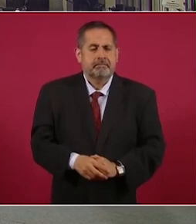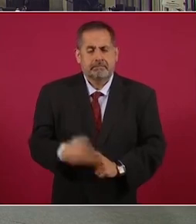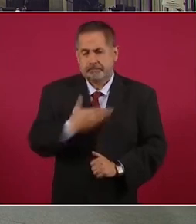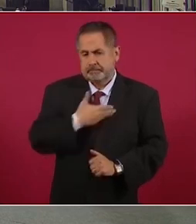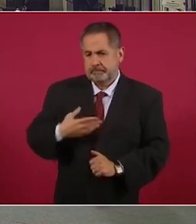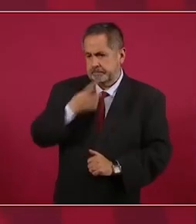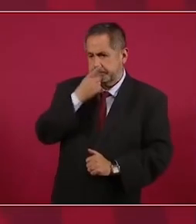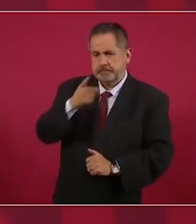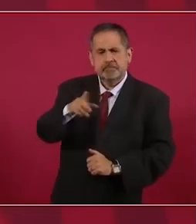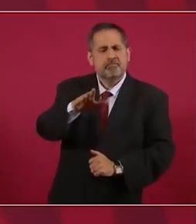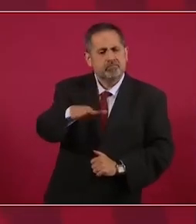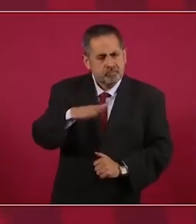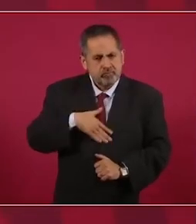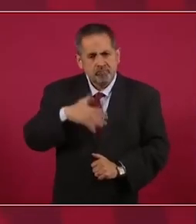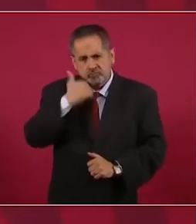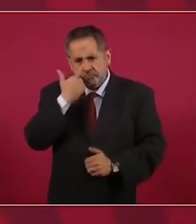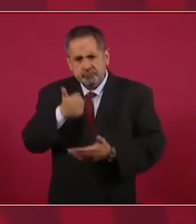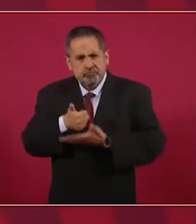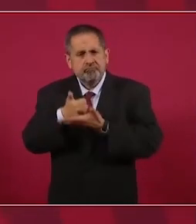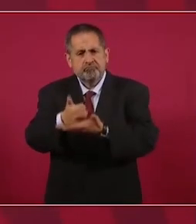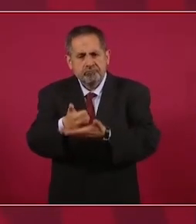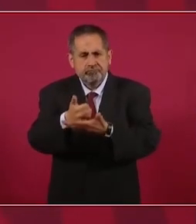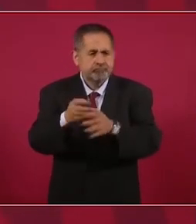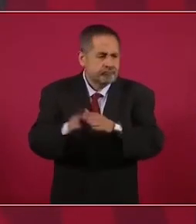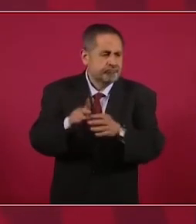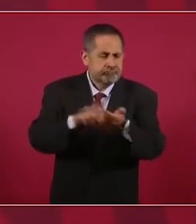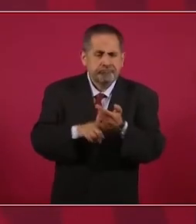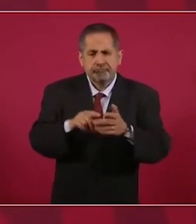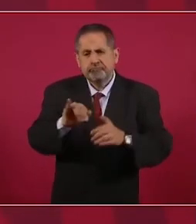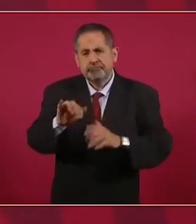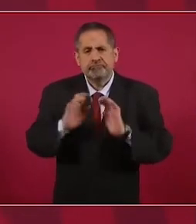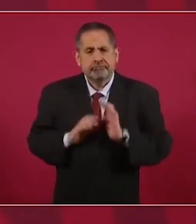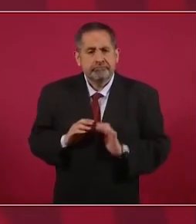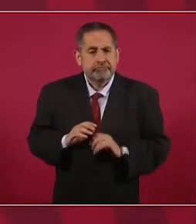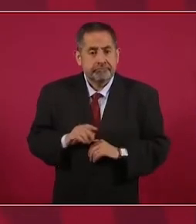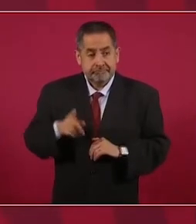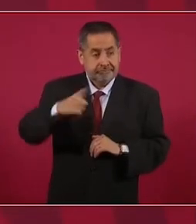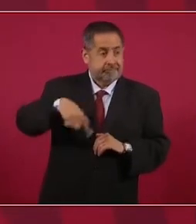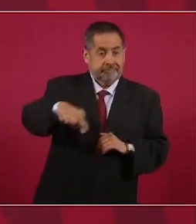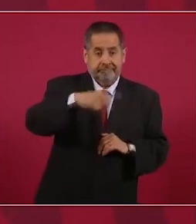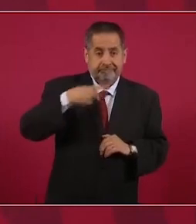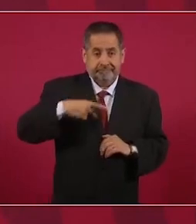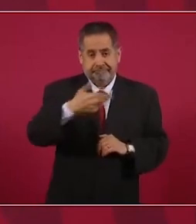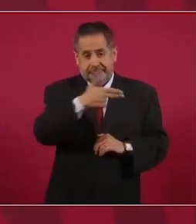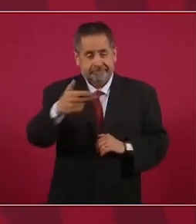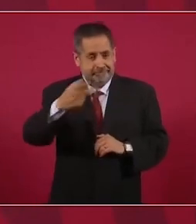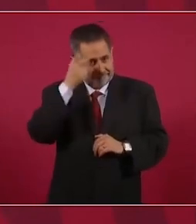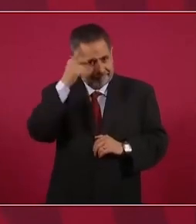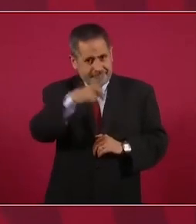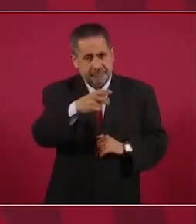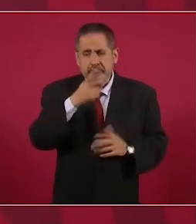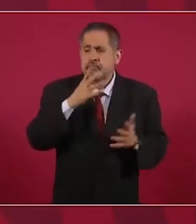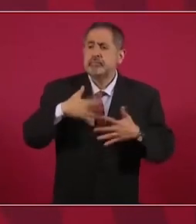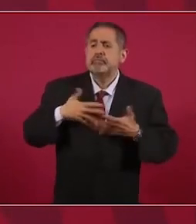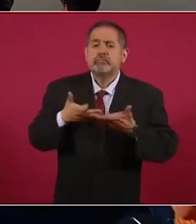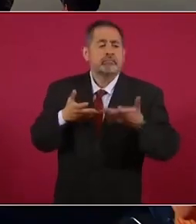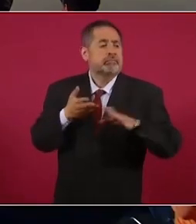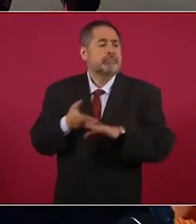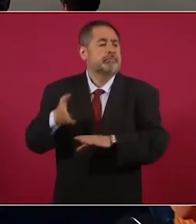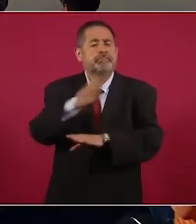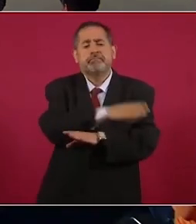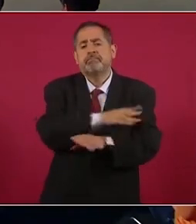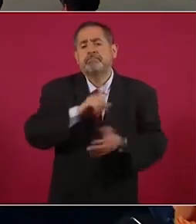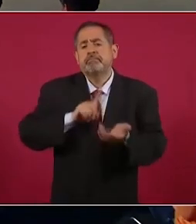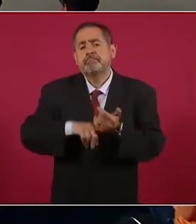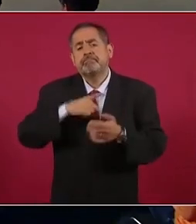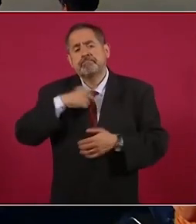porque manifestaron de que pues iba. Ellos tienen sus terrenos atrás.